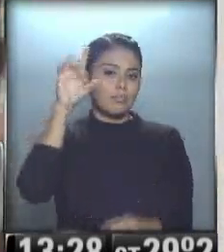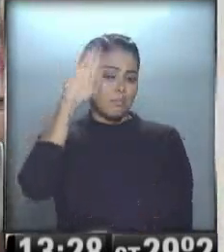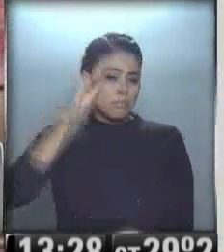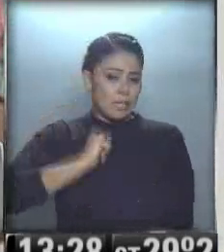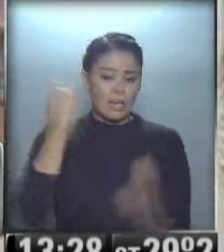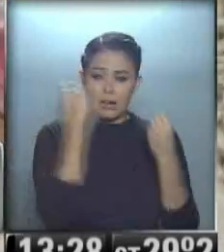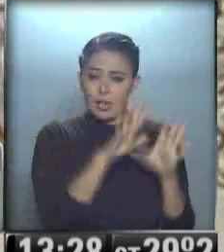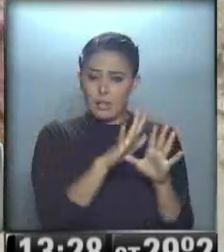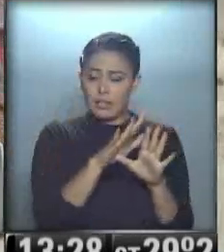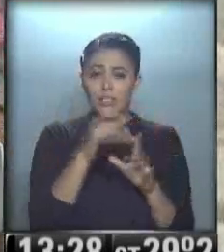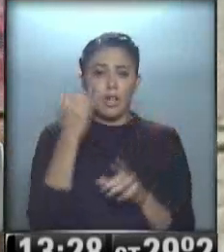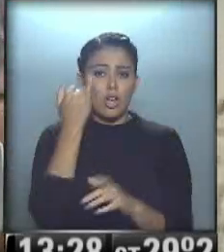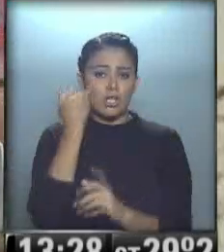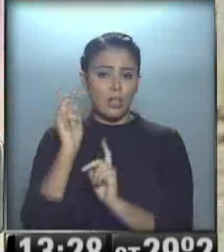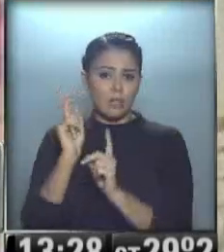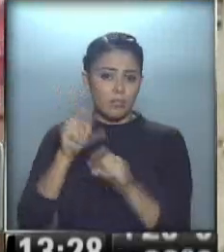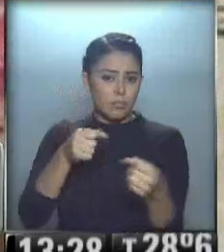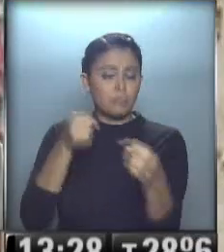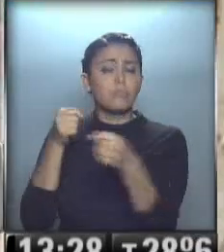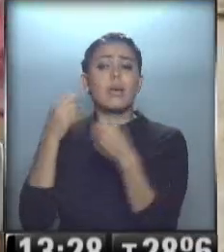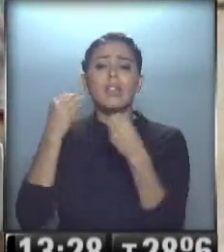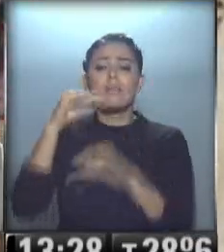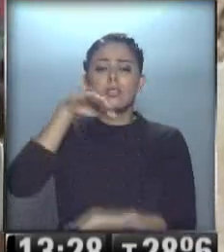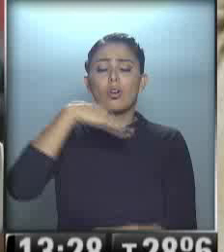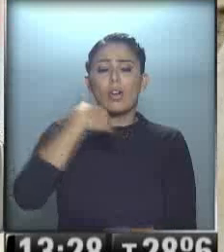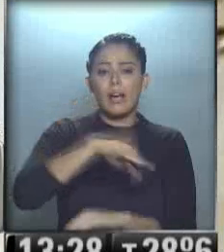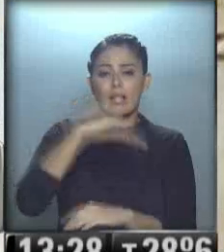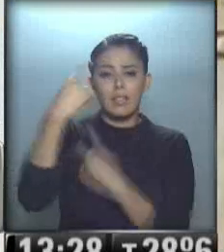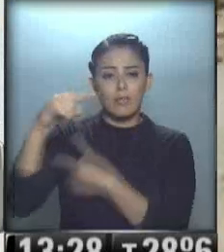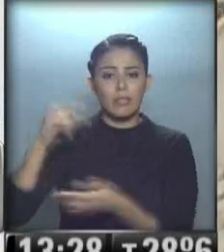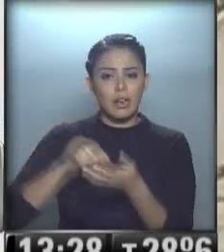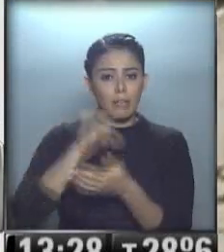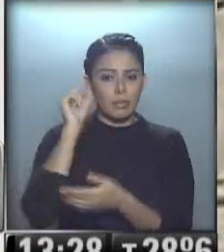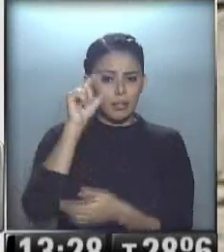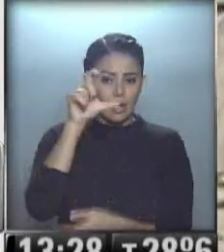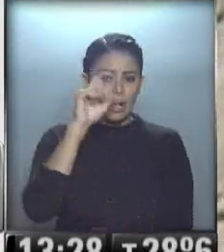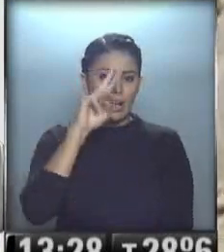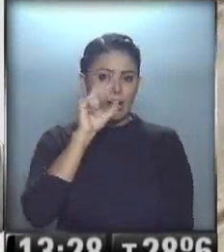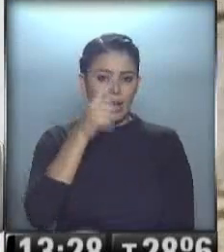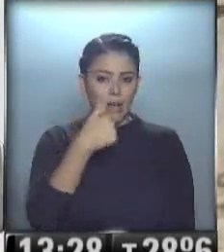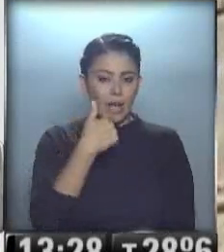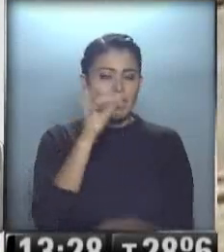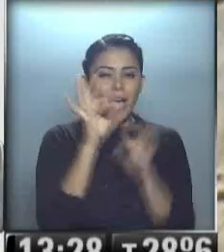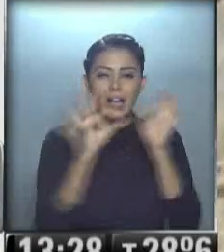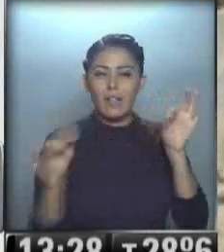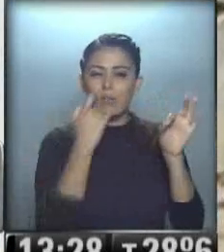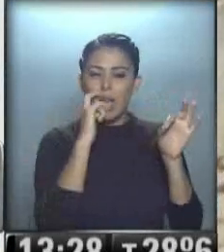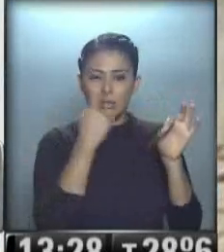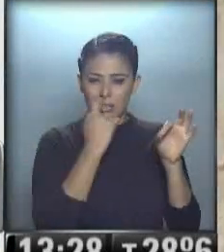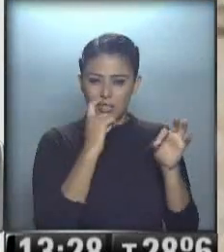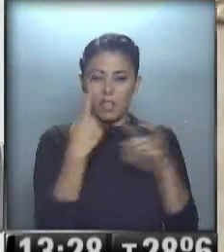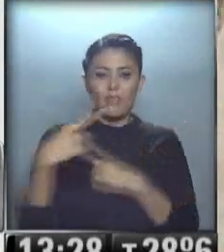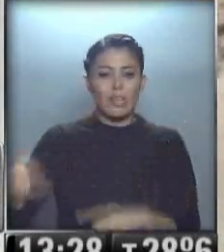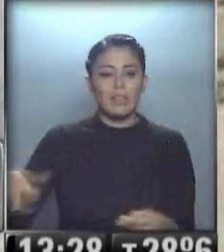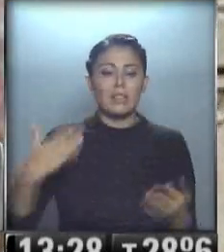tenía en su poder lo que ocurrió en las calles de de Caracas es que se pusieron cables de acero atravesando las